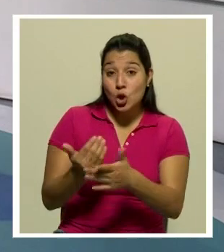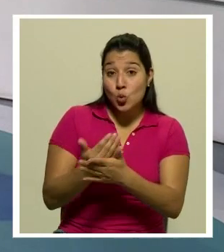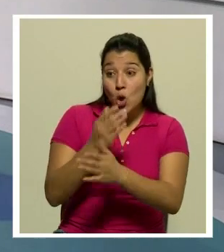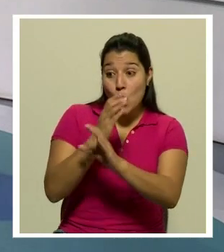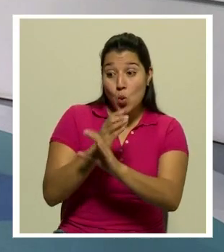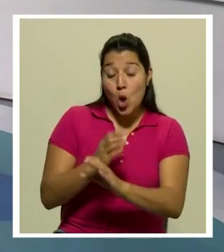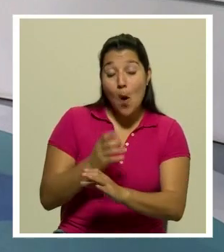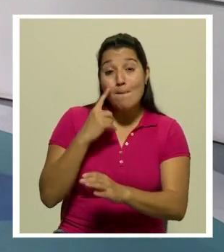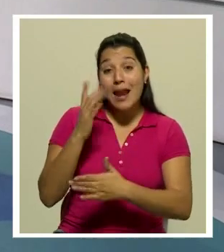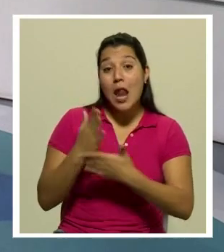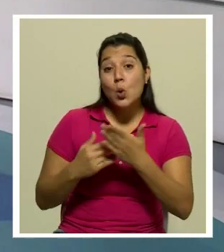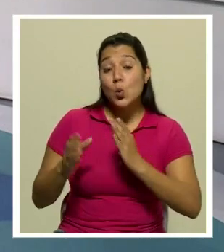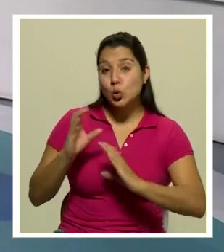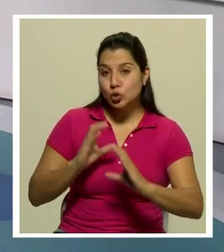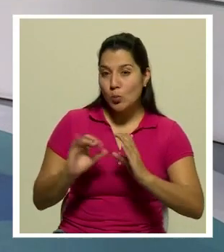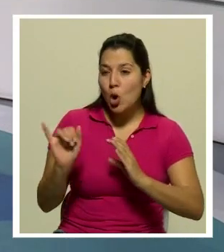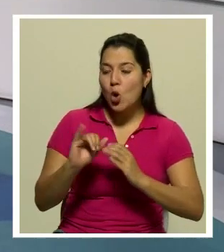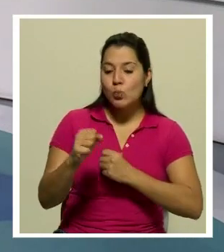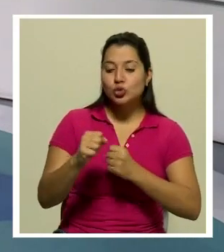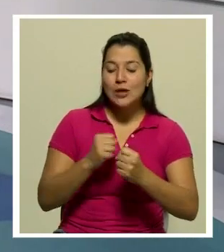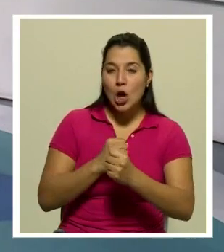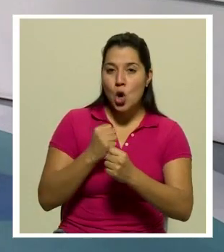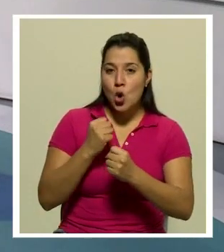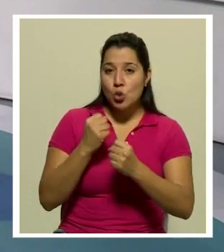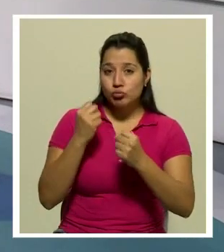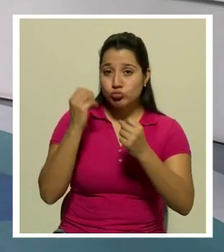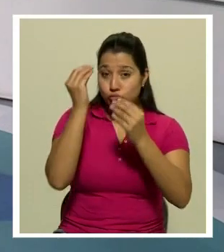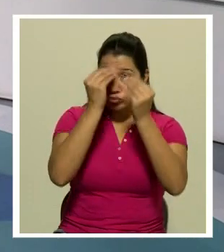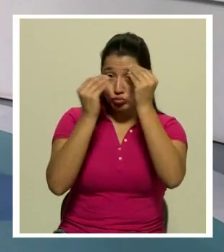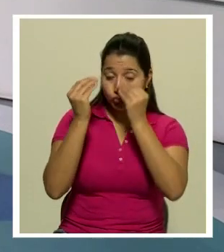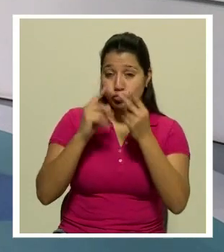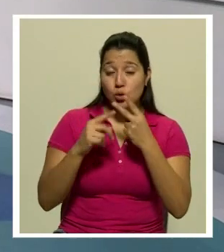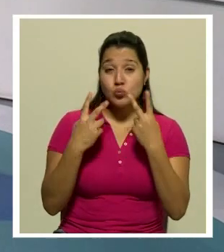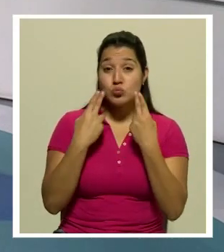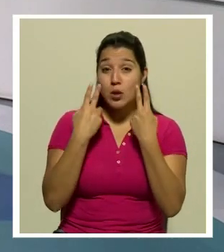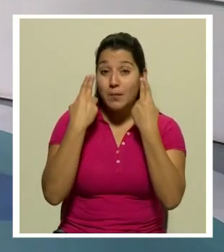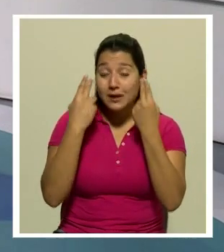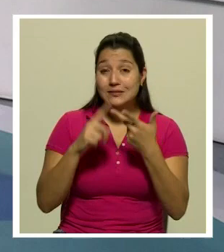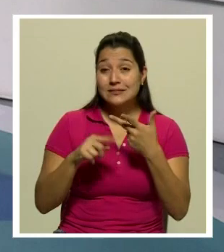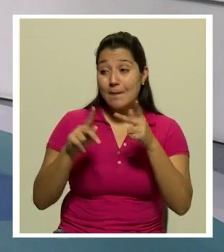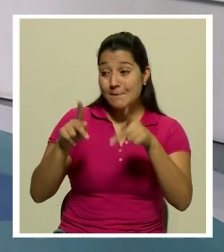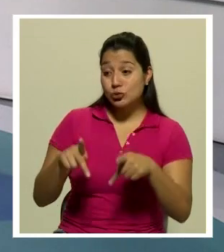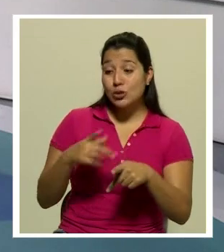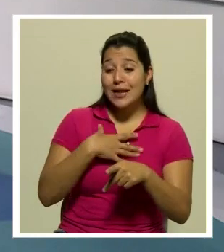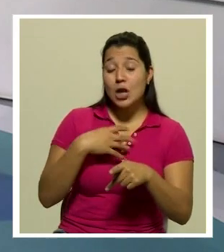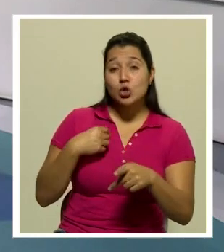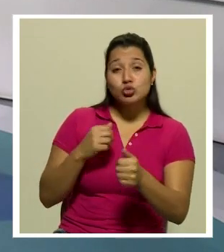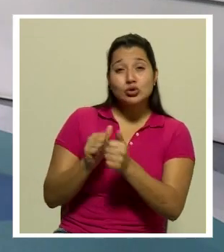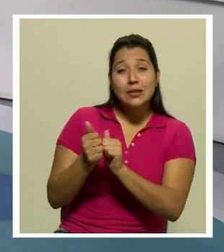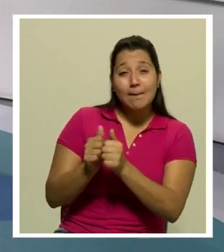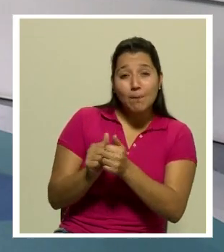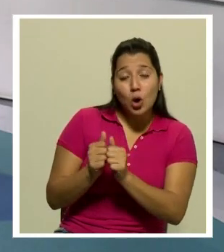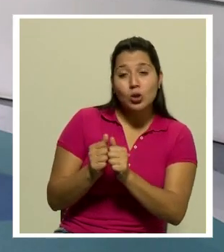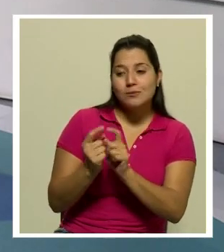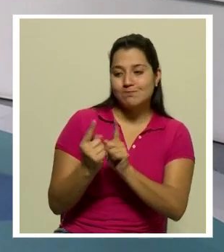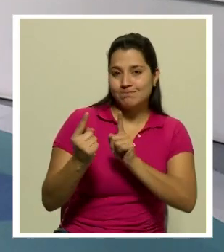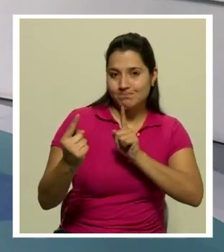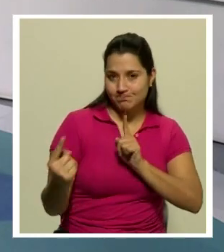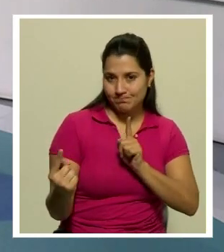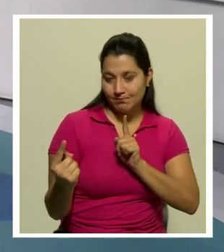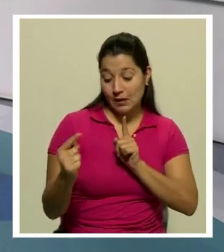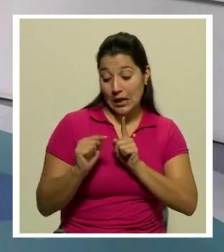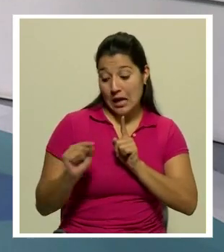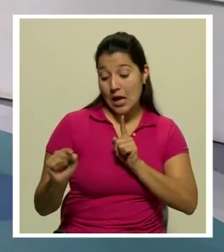salones de belleza, barberías, la gente que practica deporte recreativo, también la distancia de 1.8